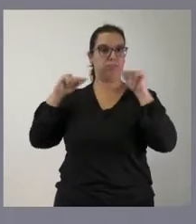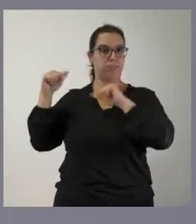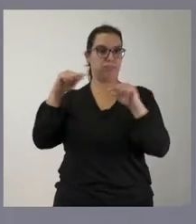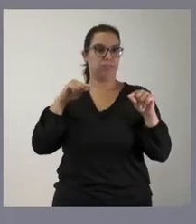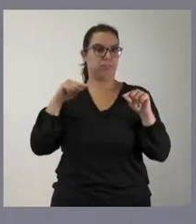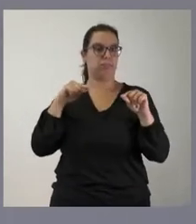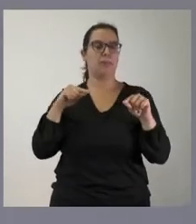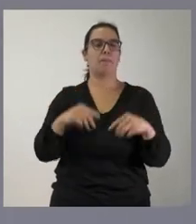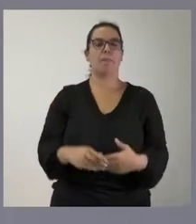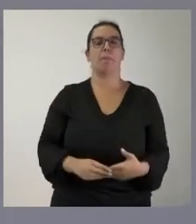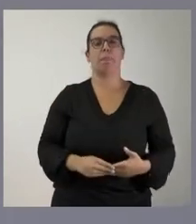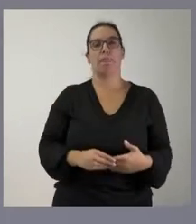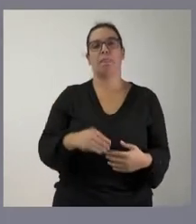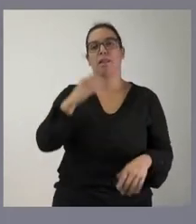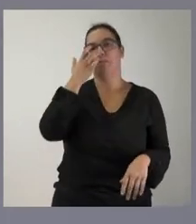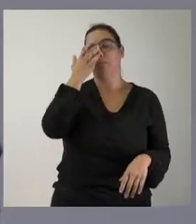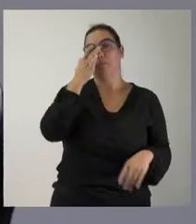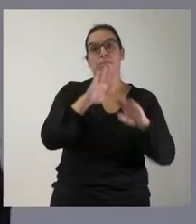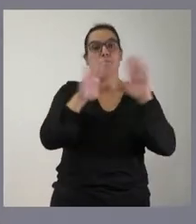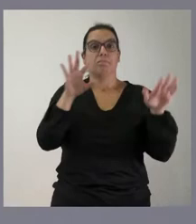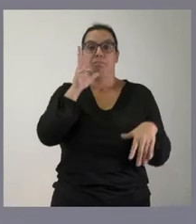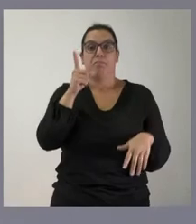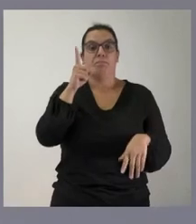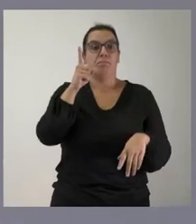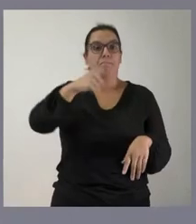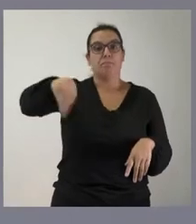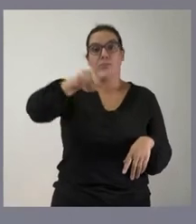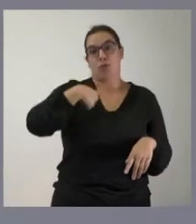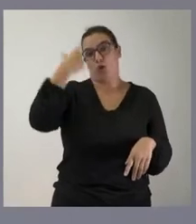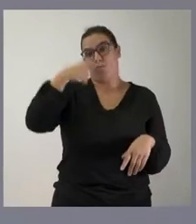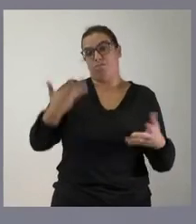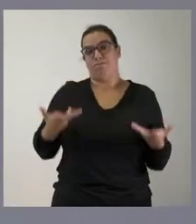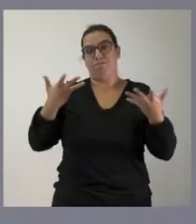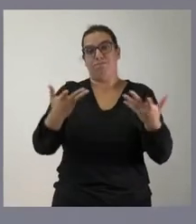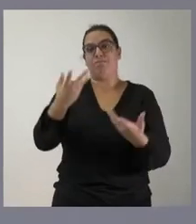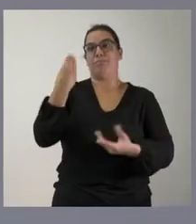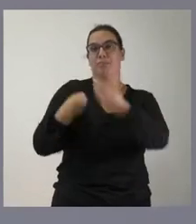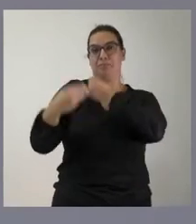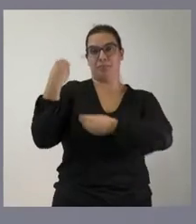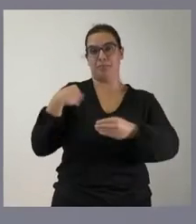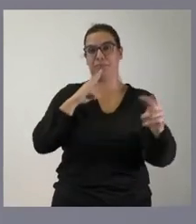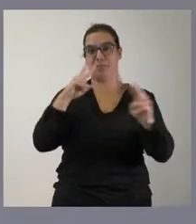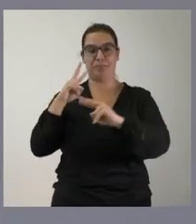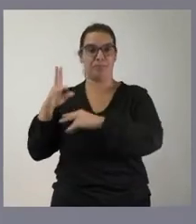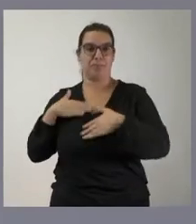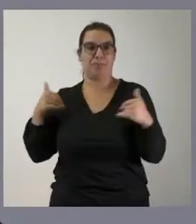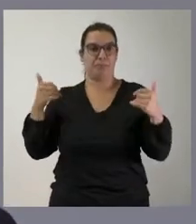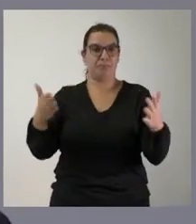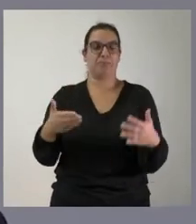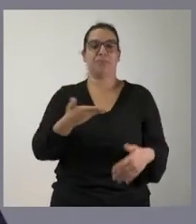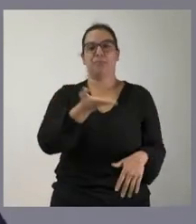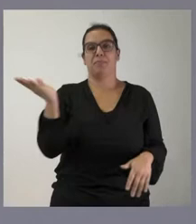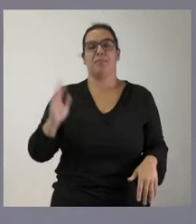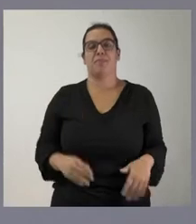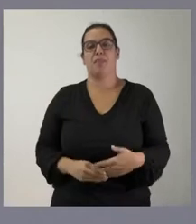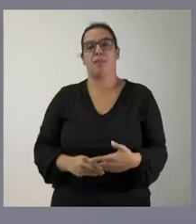podíamos señalar y sin más pues quedamos a quedo yo en este caso a su disposición para cualquier pregunta que desen